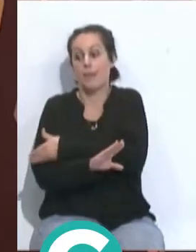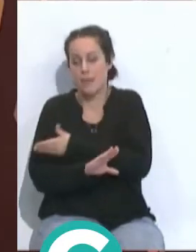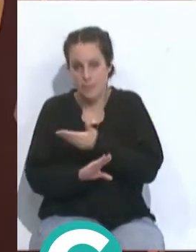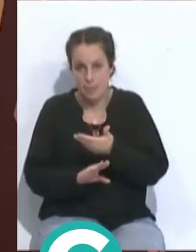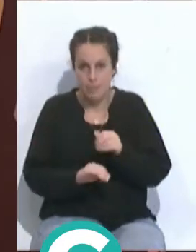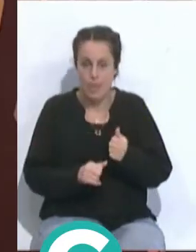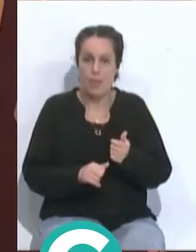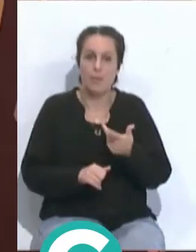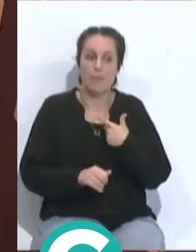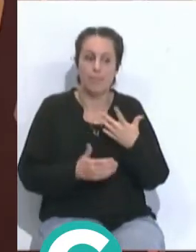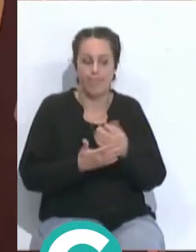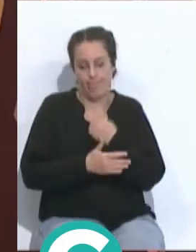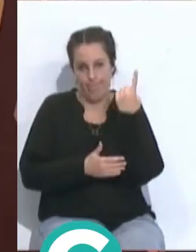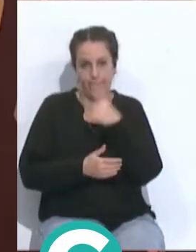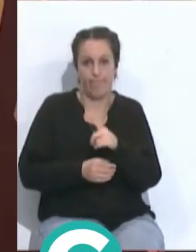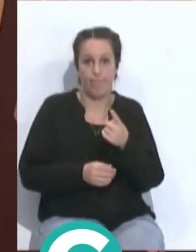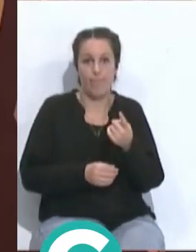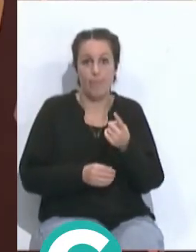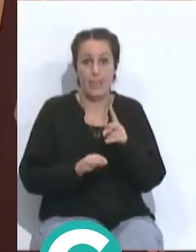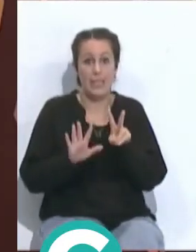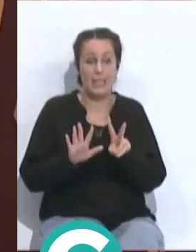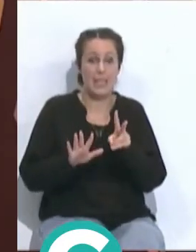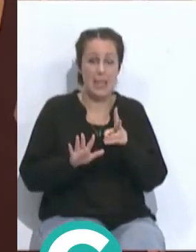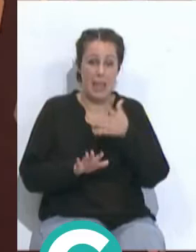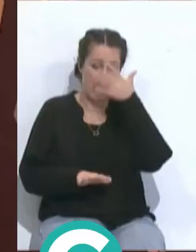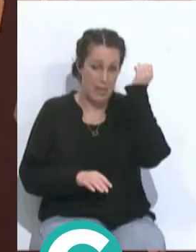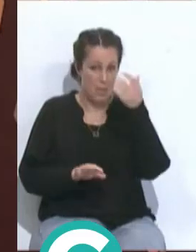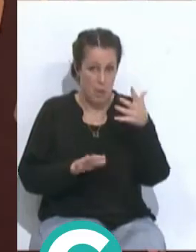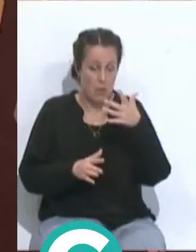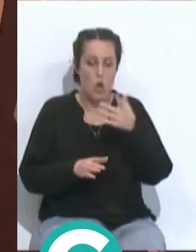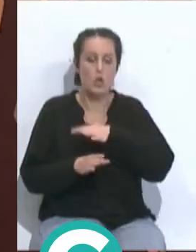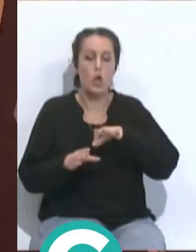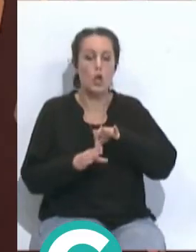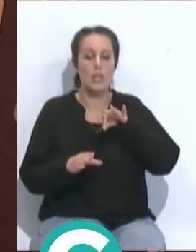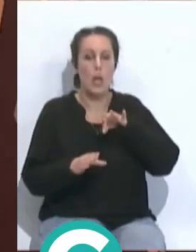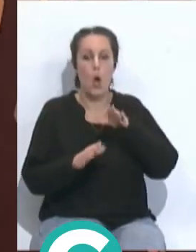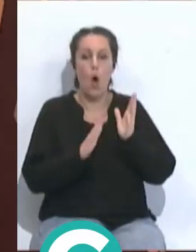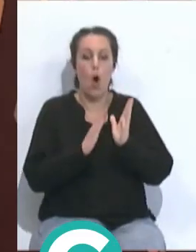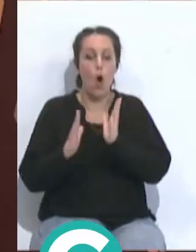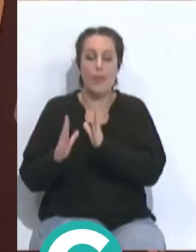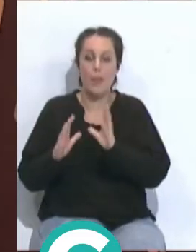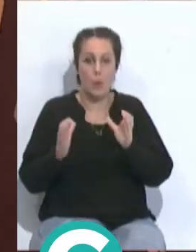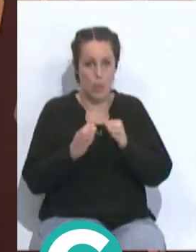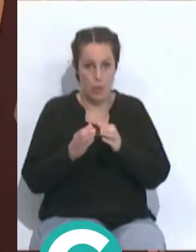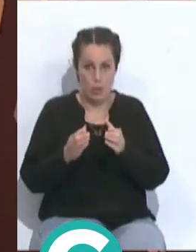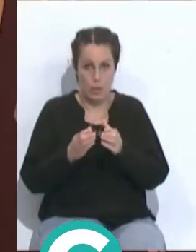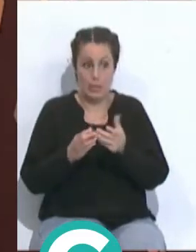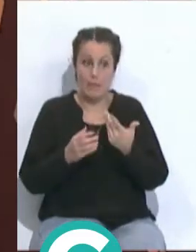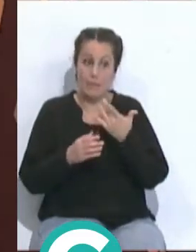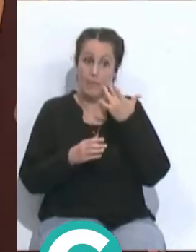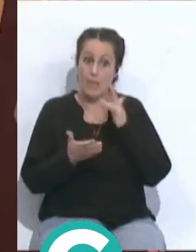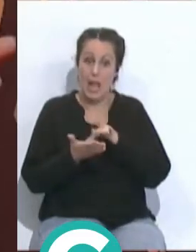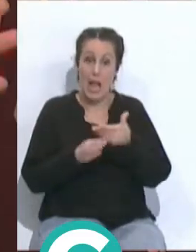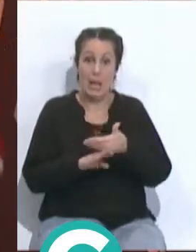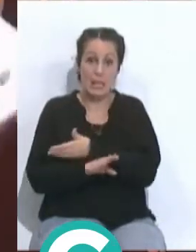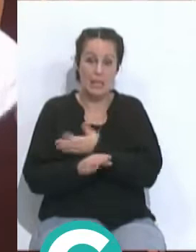tiempo. Todo sabiendo que en torno al 7 de abril, si no recuerdo mal, es el sorteo del orden de agrupaciones y por tanto antes de esa fecha tenemos